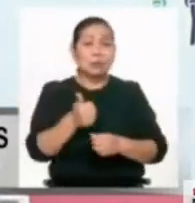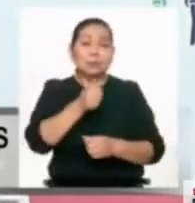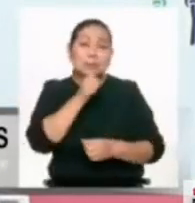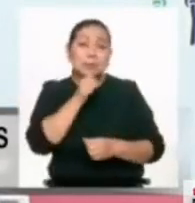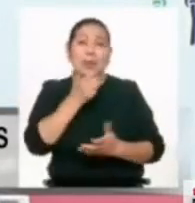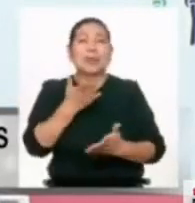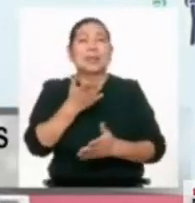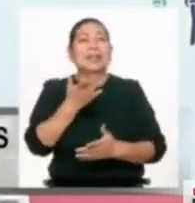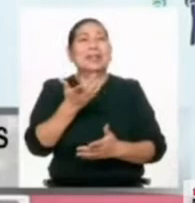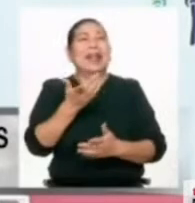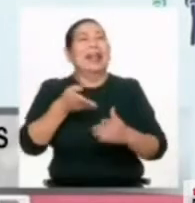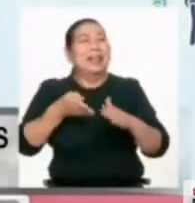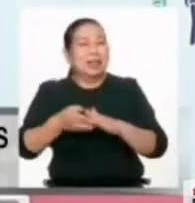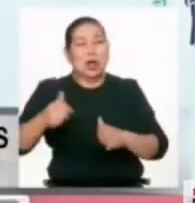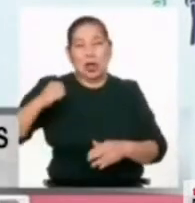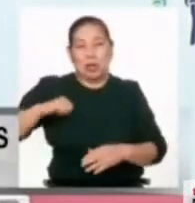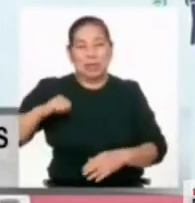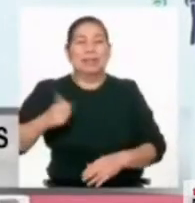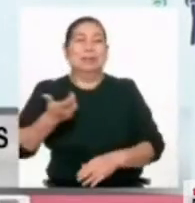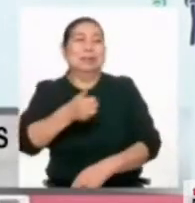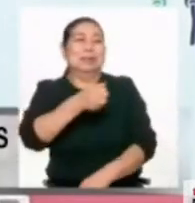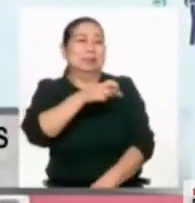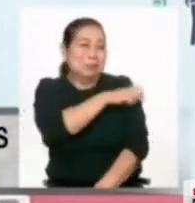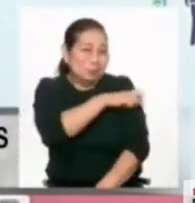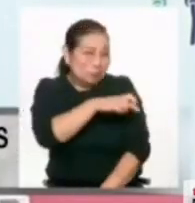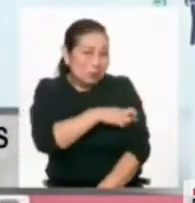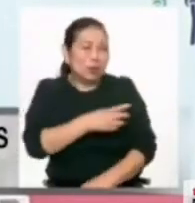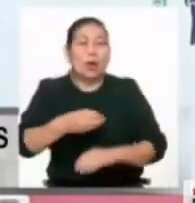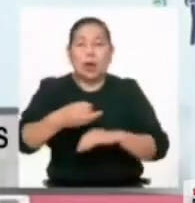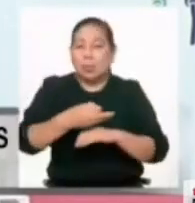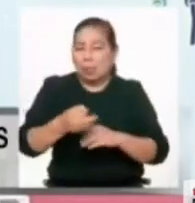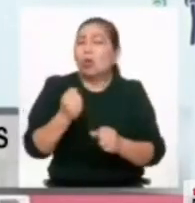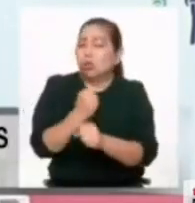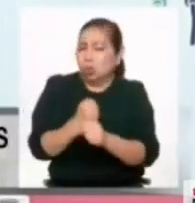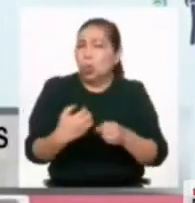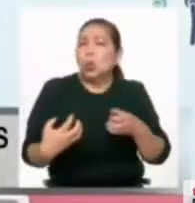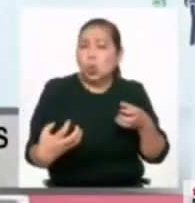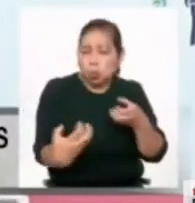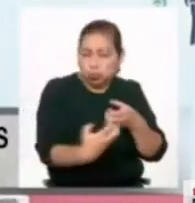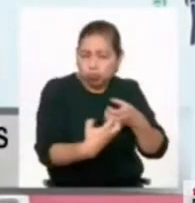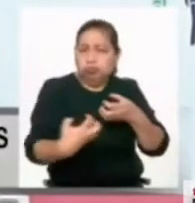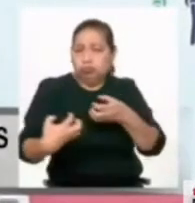particular, los serenos que tienen los gobiernos locales, los gobiernos regionales, trabajen este